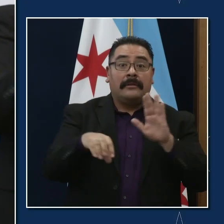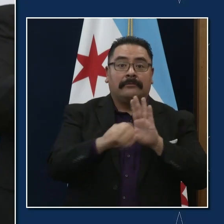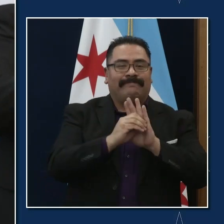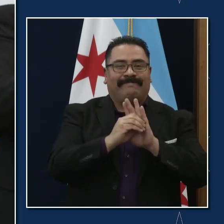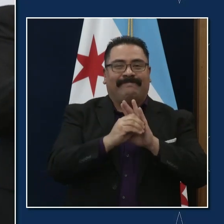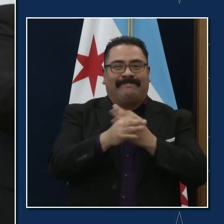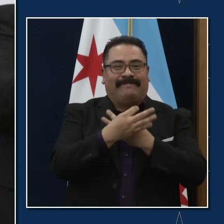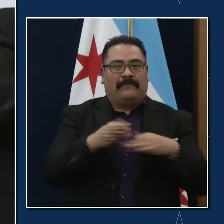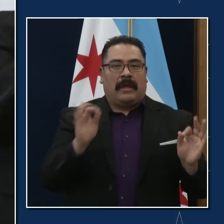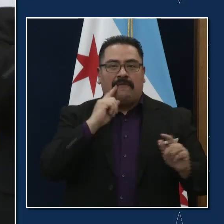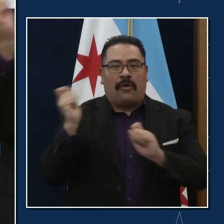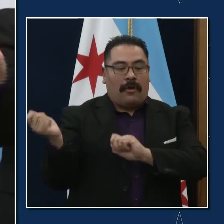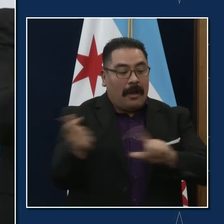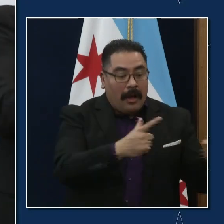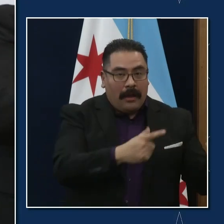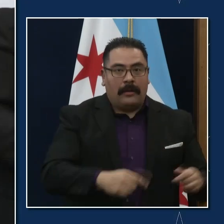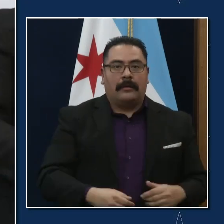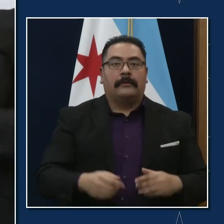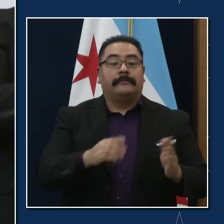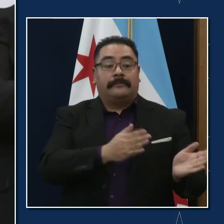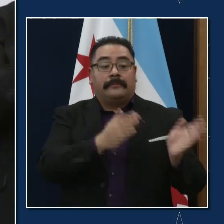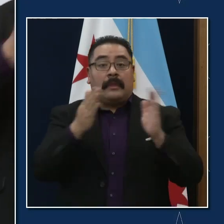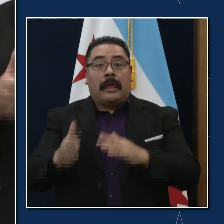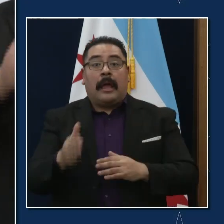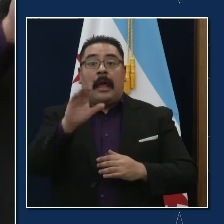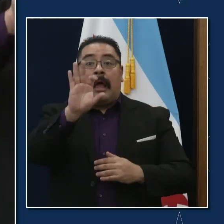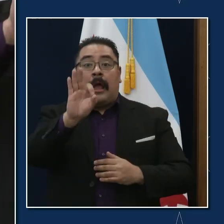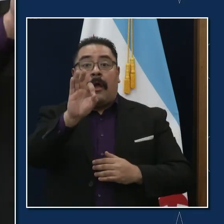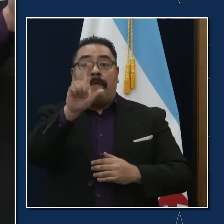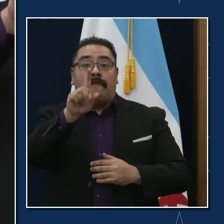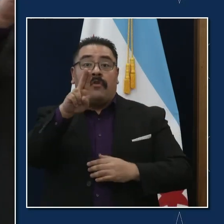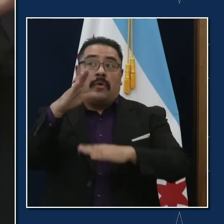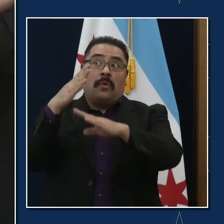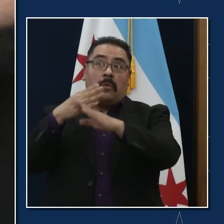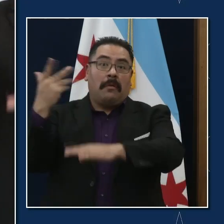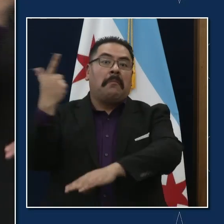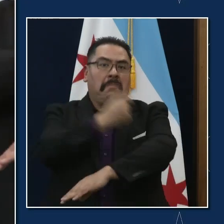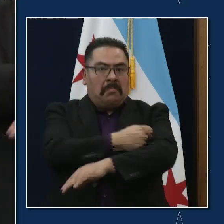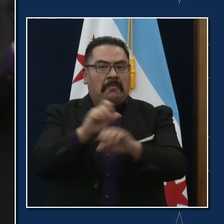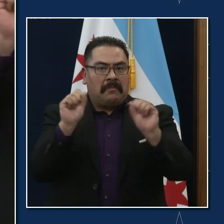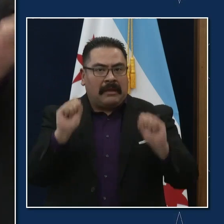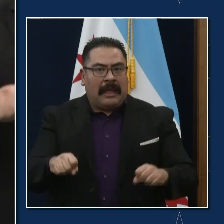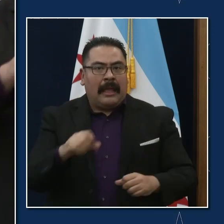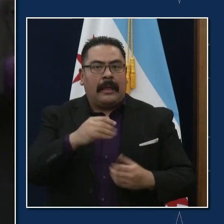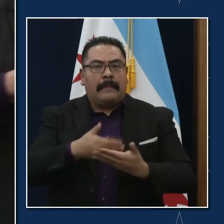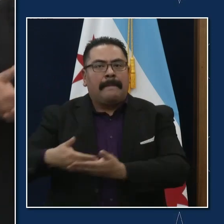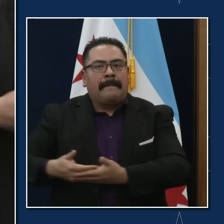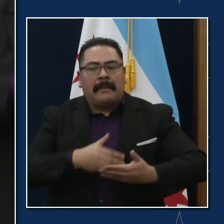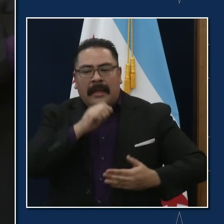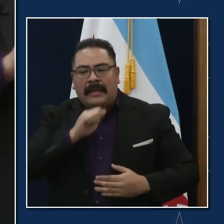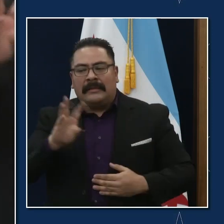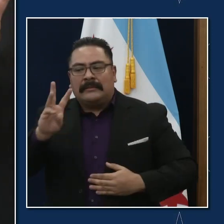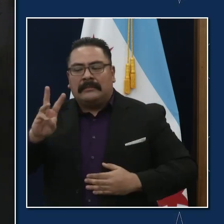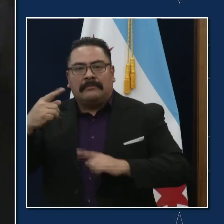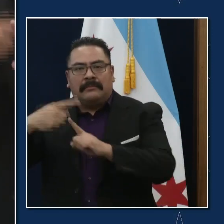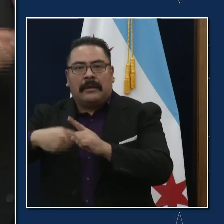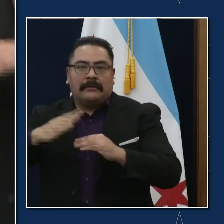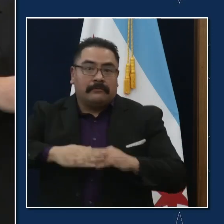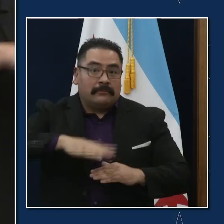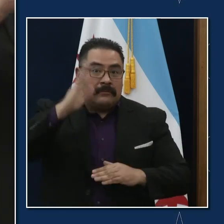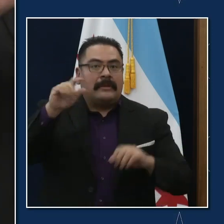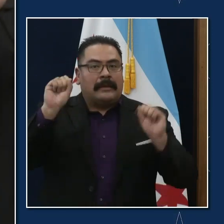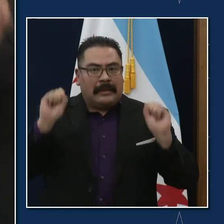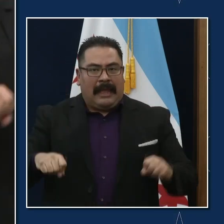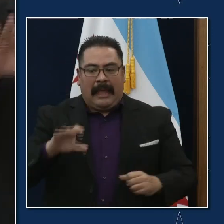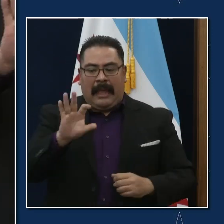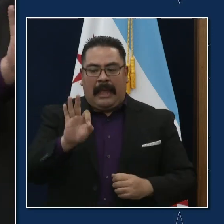mundo. Vacúnase contra la gripe también. Todas las personas de 6 meses en adelante deben vacunarse contra la